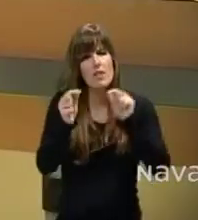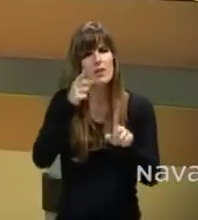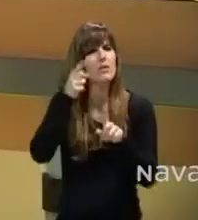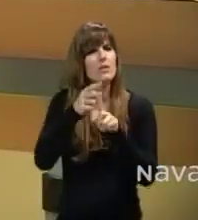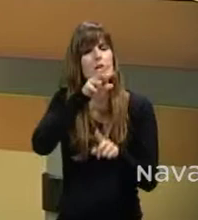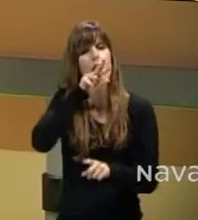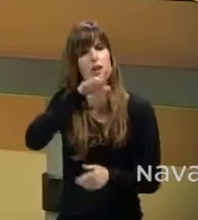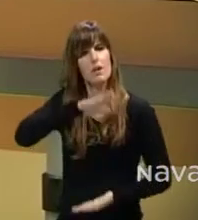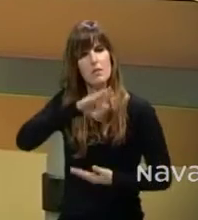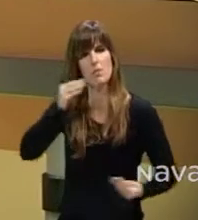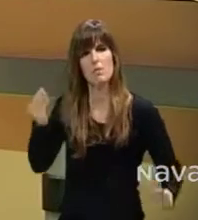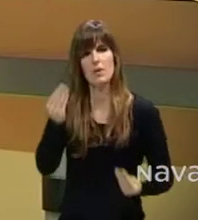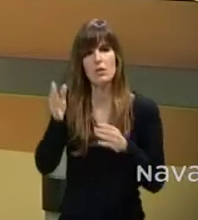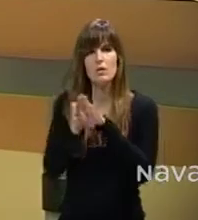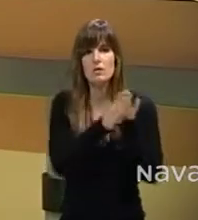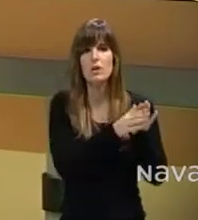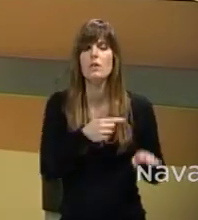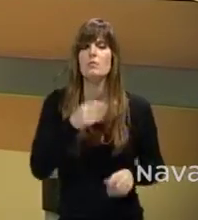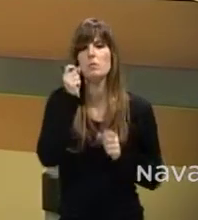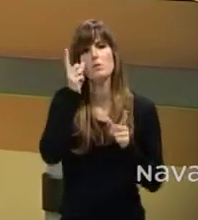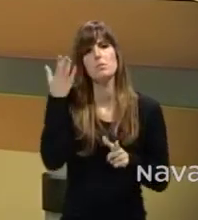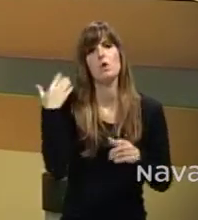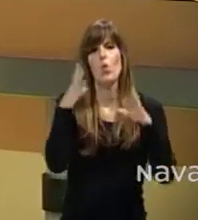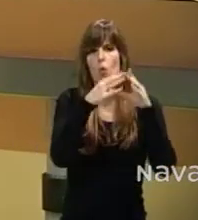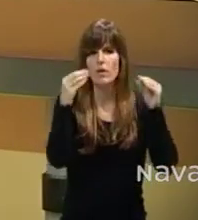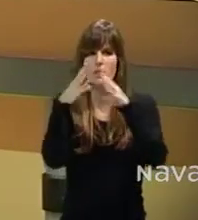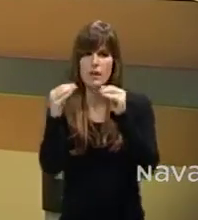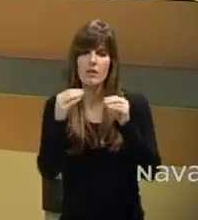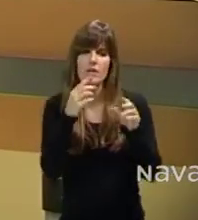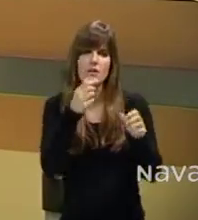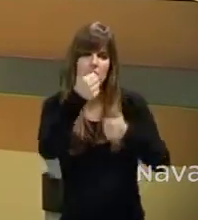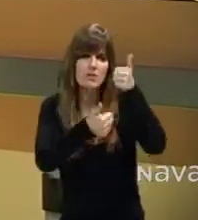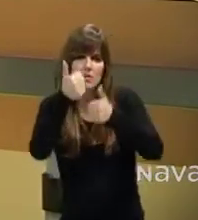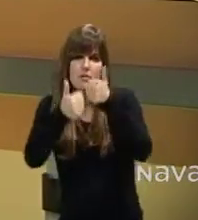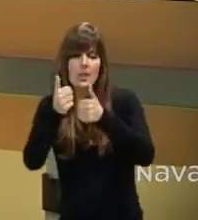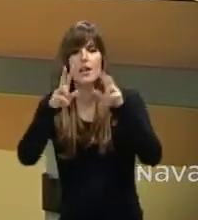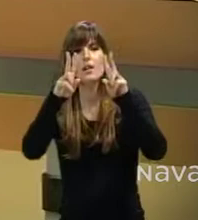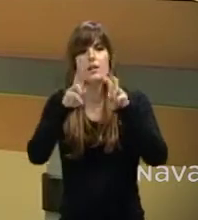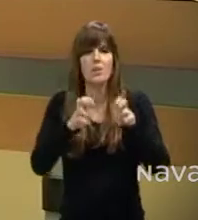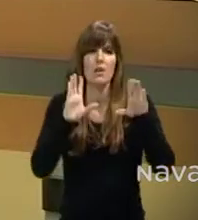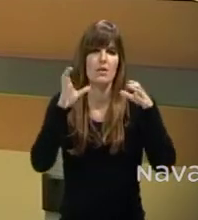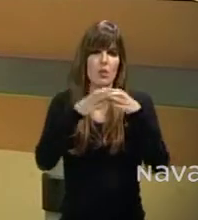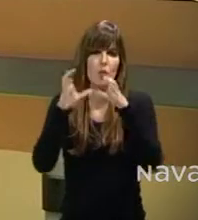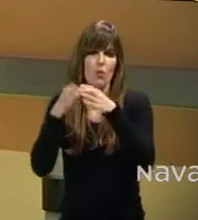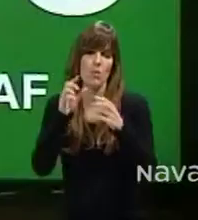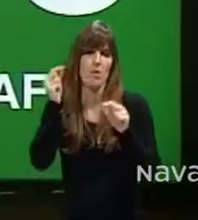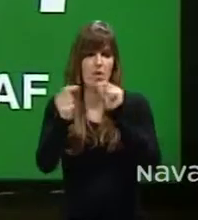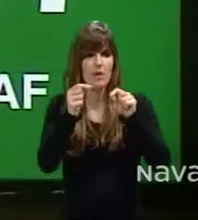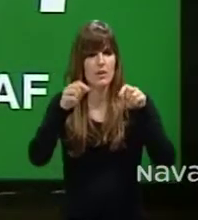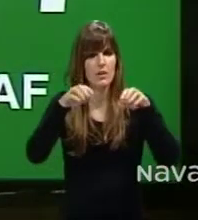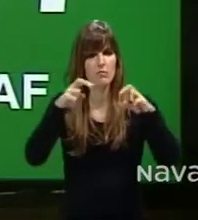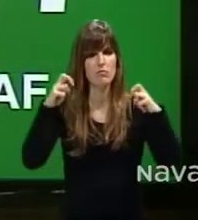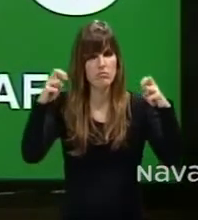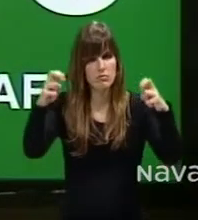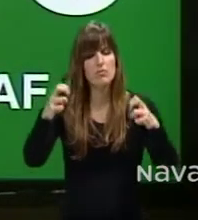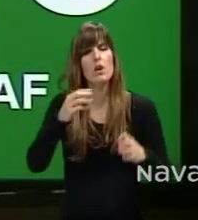Nos dimos cuenta que el debate, los torneos debate, el debate académico, ya no solo sirve en el mundo académico universitario para conformar esta habilidad comunicativa, sino que se puede